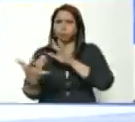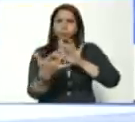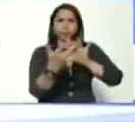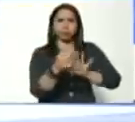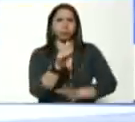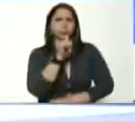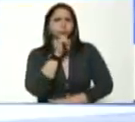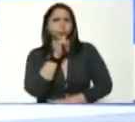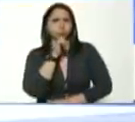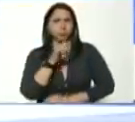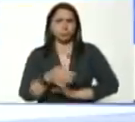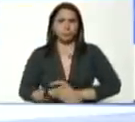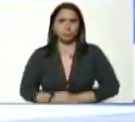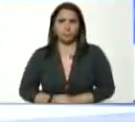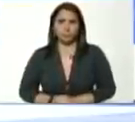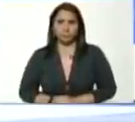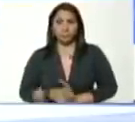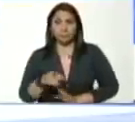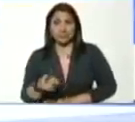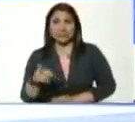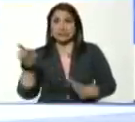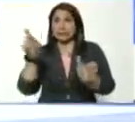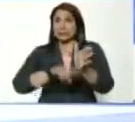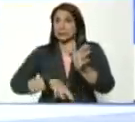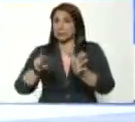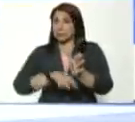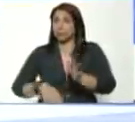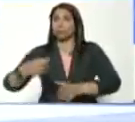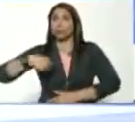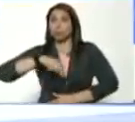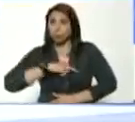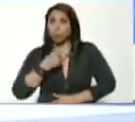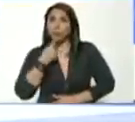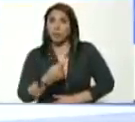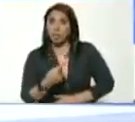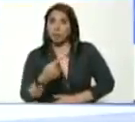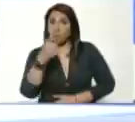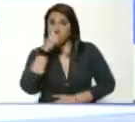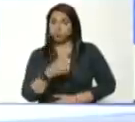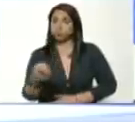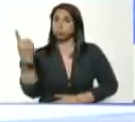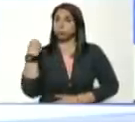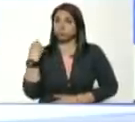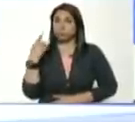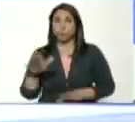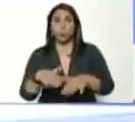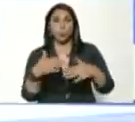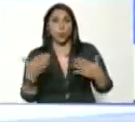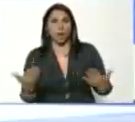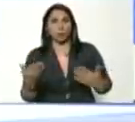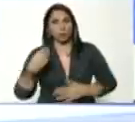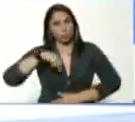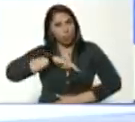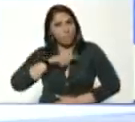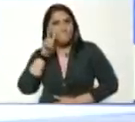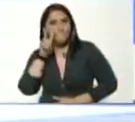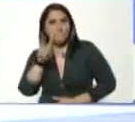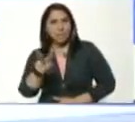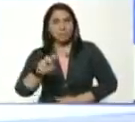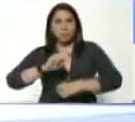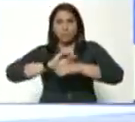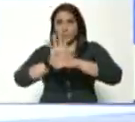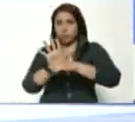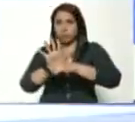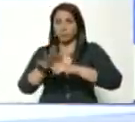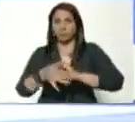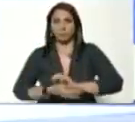Esto es, digamos, la repetición de lo que vivimos hace un año, cuando apareció el